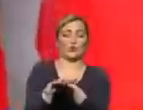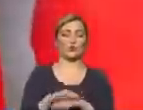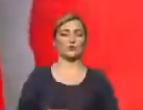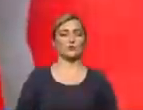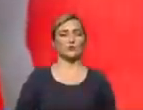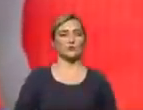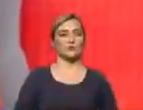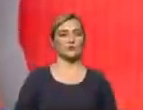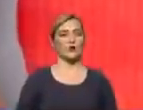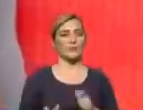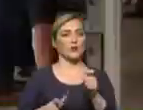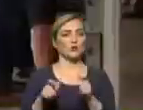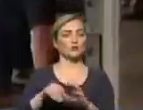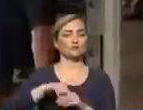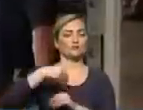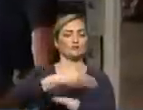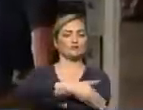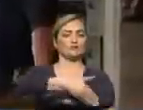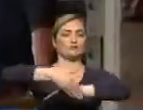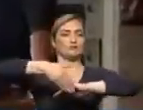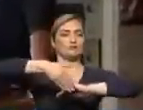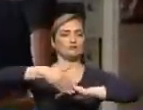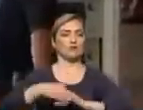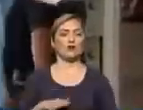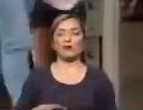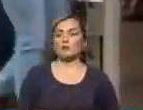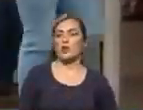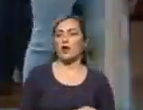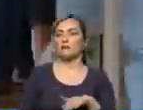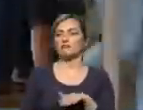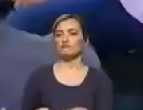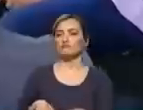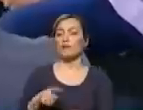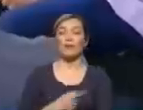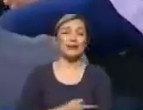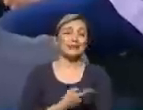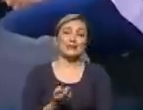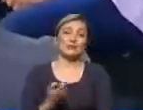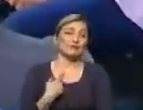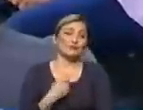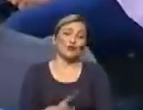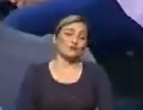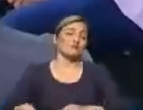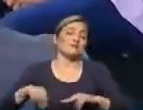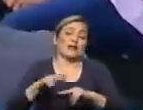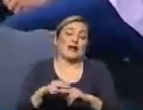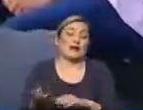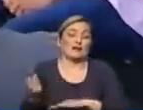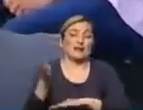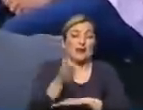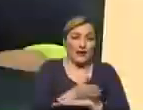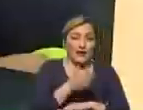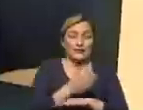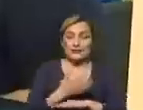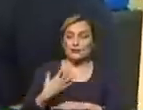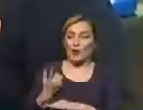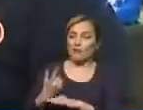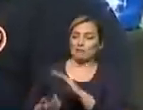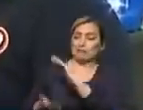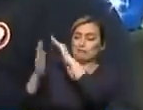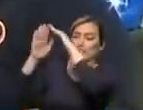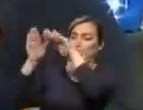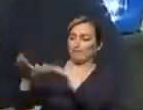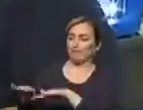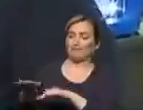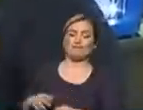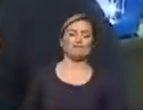Y también la gente a las calles. Iban por ahí caminando como en cualquier día normal antes de que la pandemia los mandara a casa a esperar. O estaban en fila